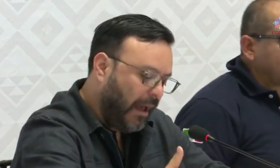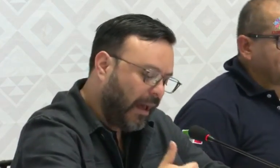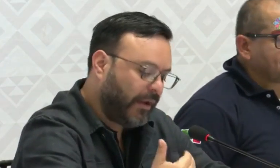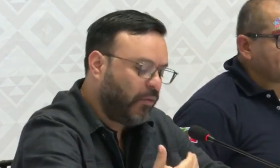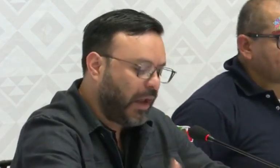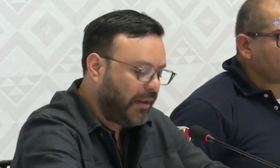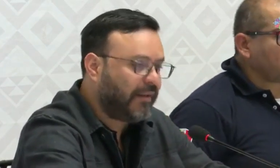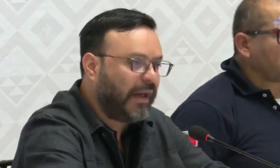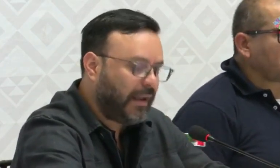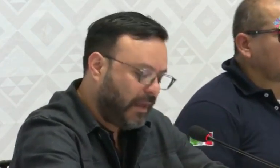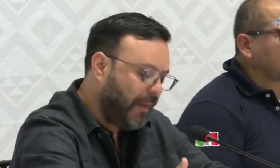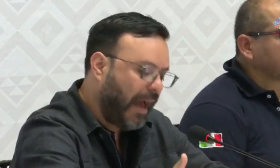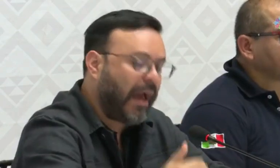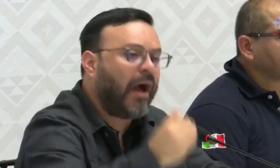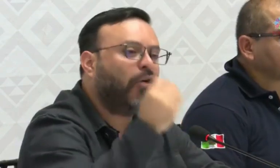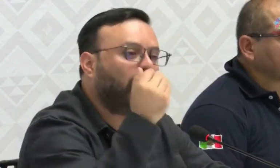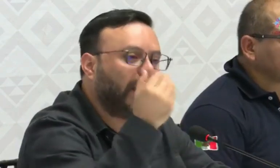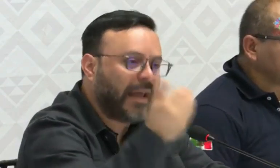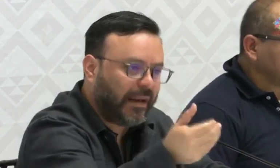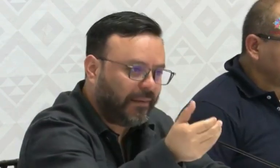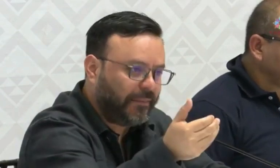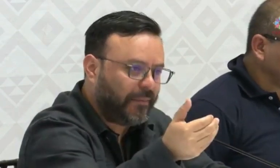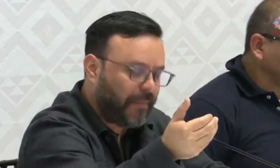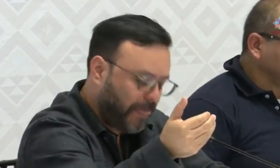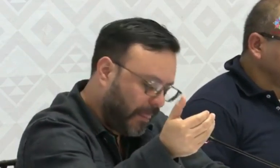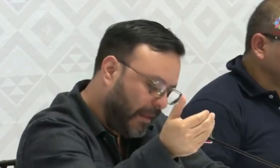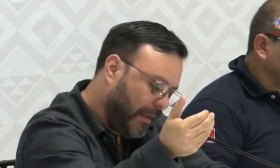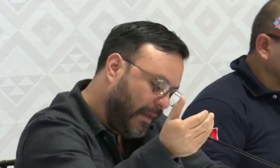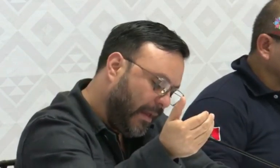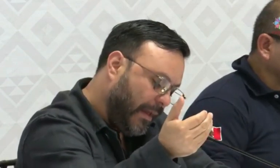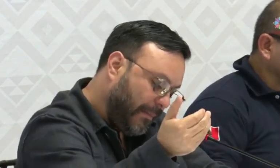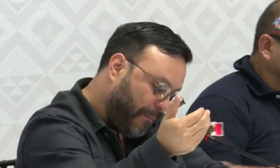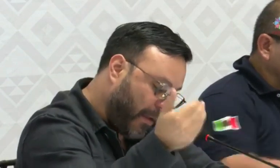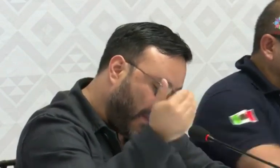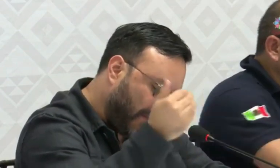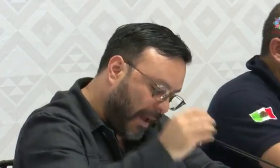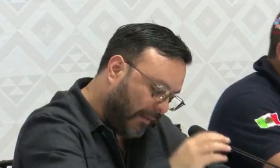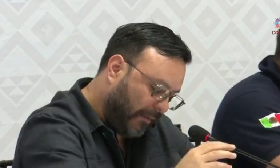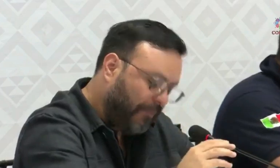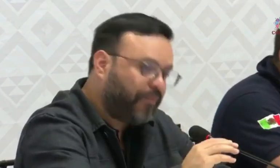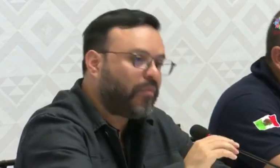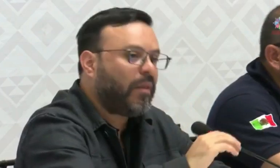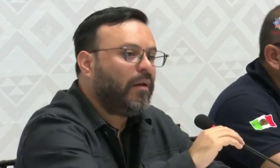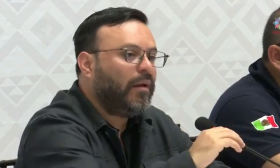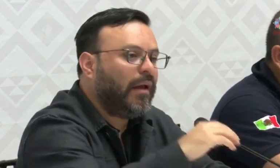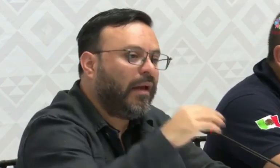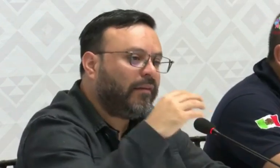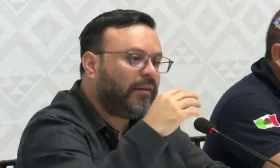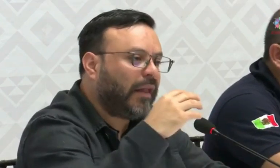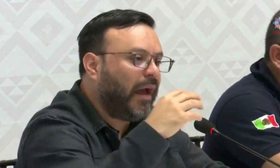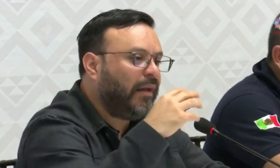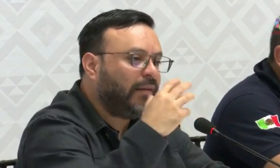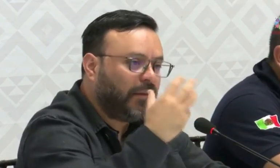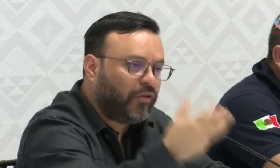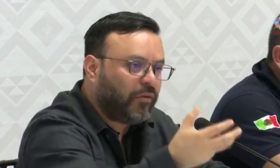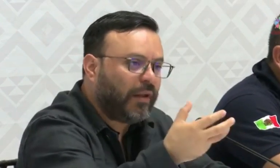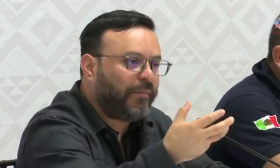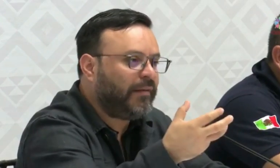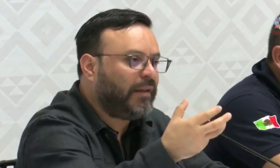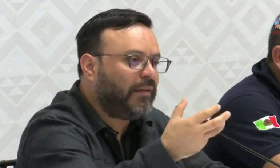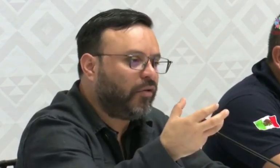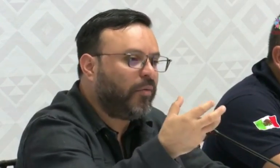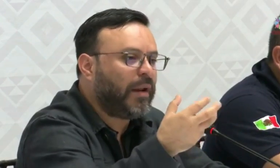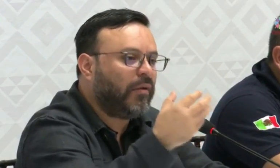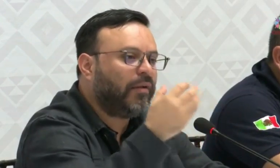que va a regularizar y va a ordenar. Pero además, esta intención